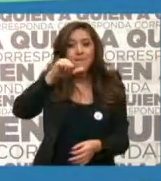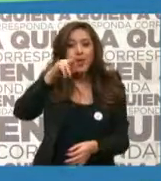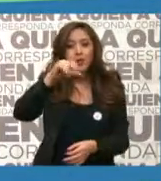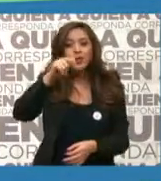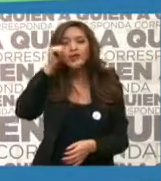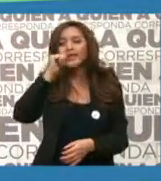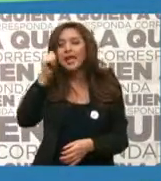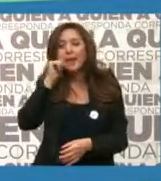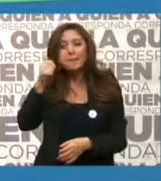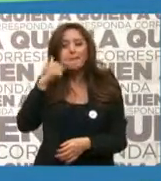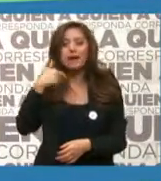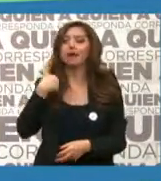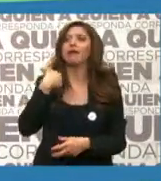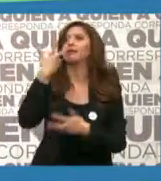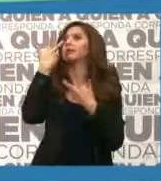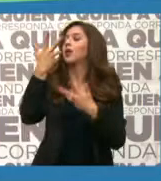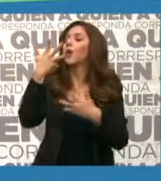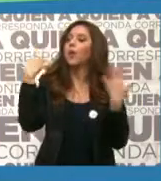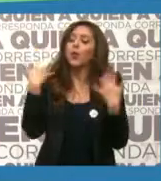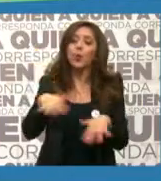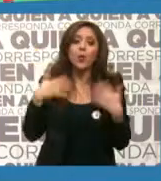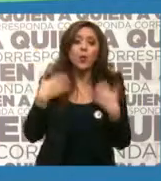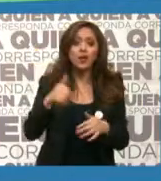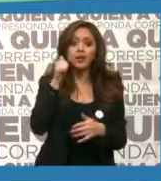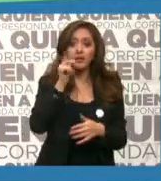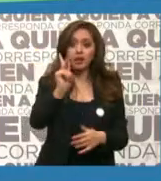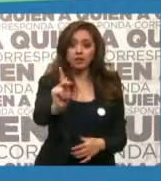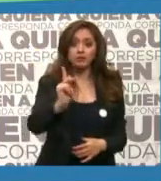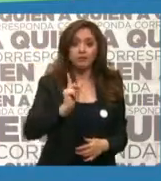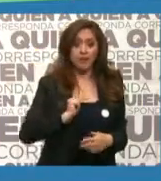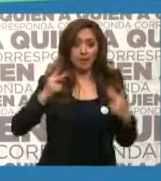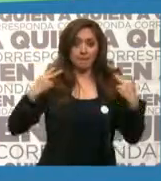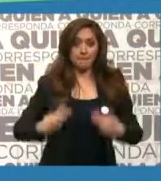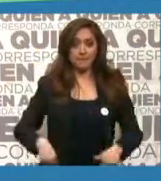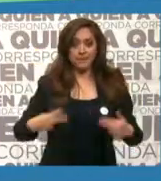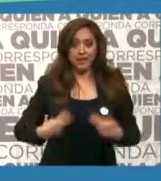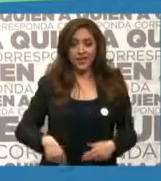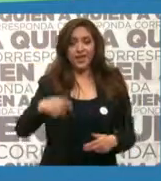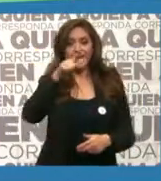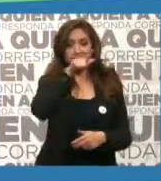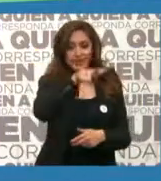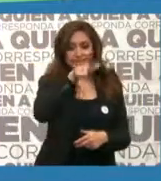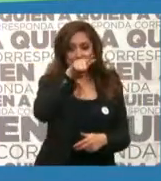tiempo y me admira tanto que se viste igual que yo.